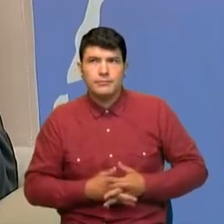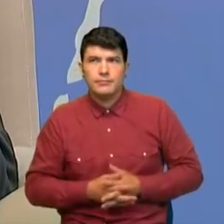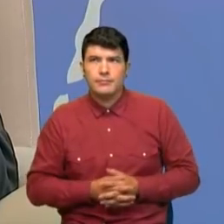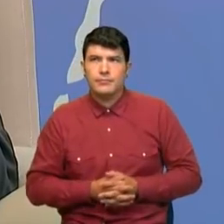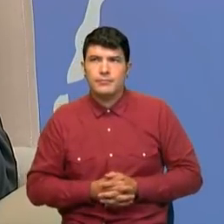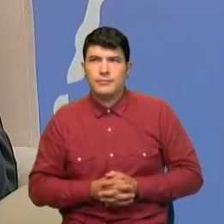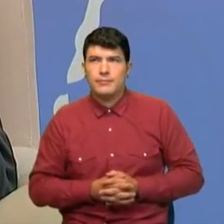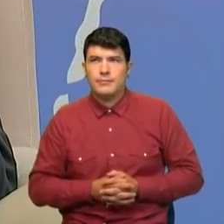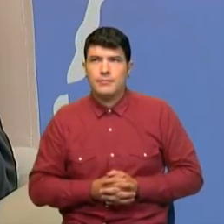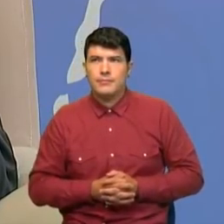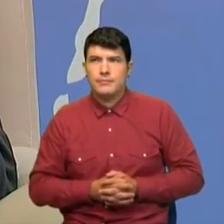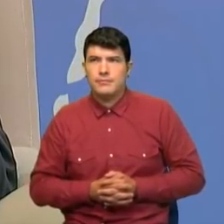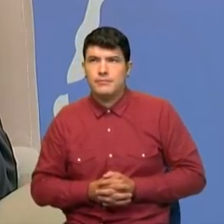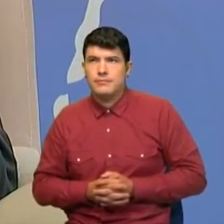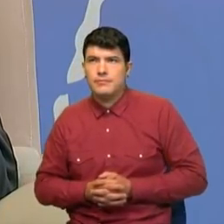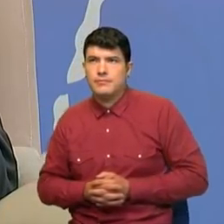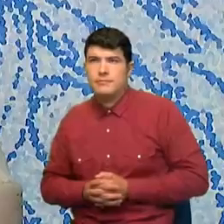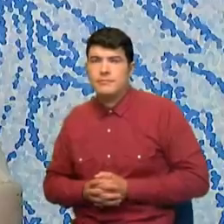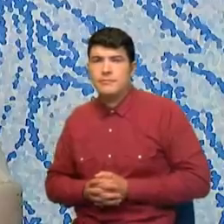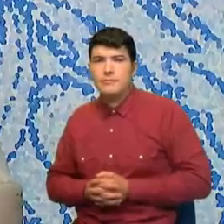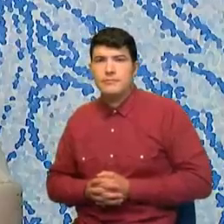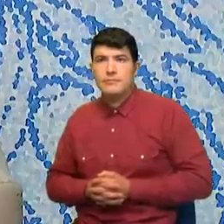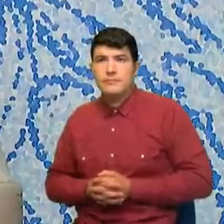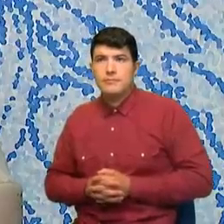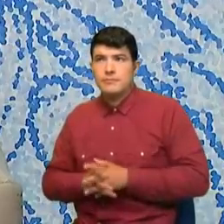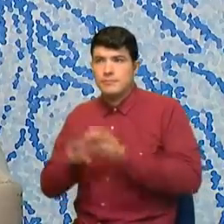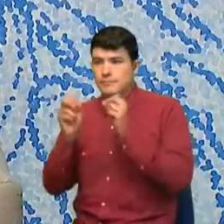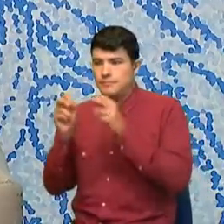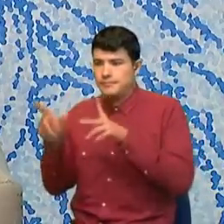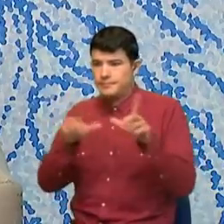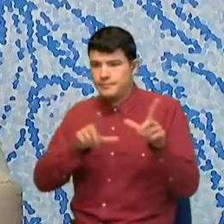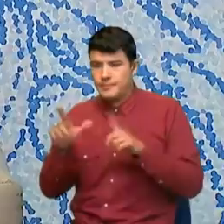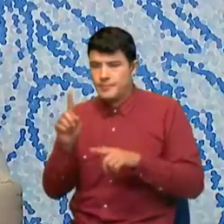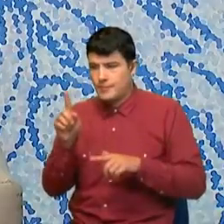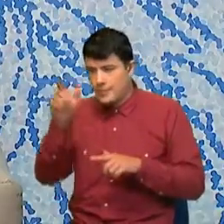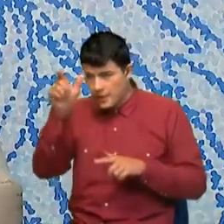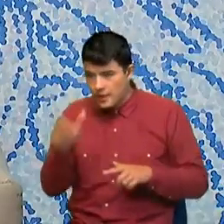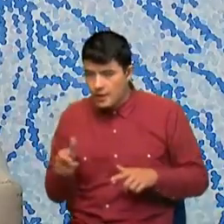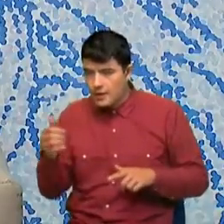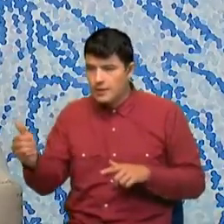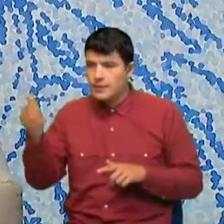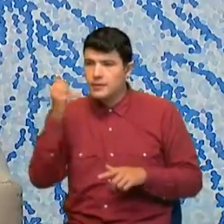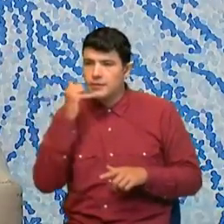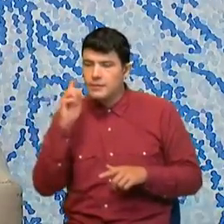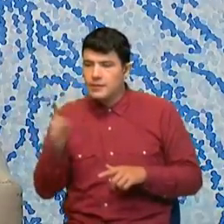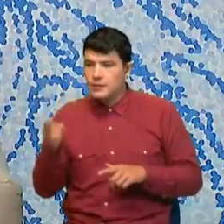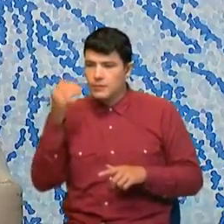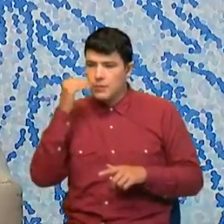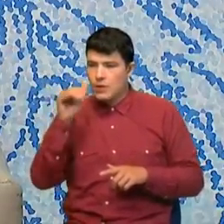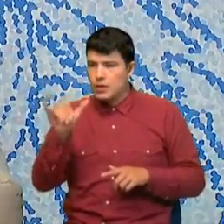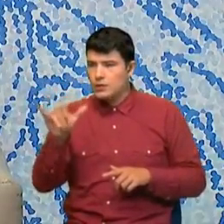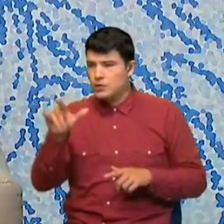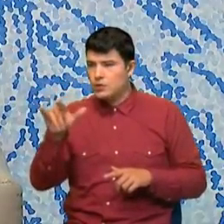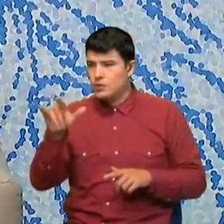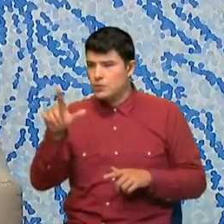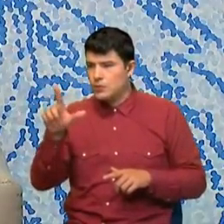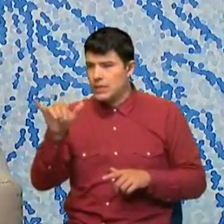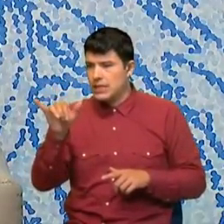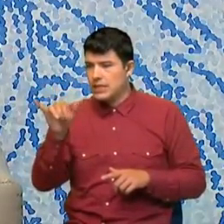mamá. De la mamá. Bueno, tenemos llamada de la señora Julie Sandoval. Buenas tardes, Julie.